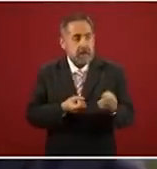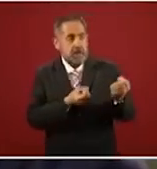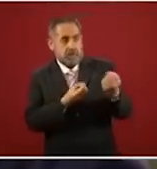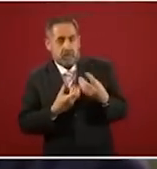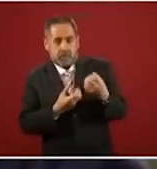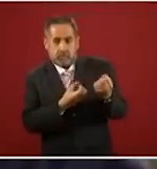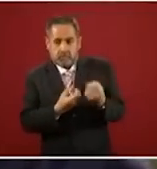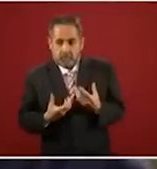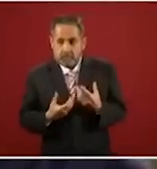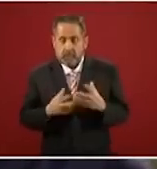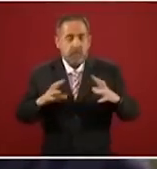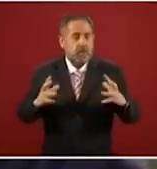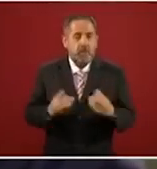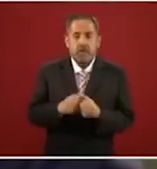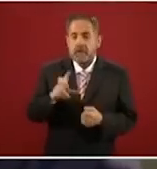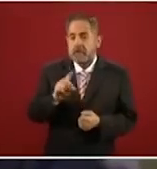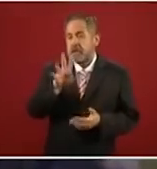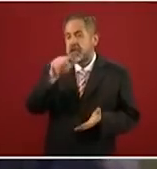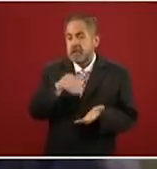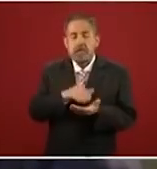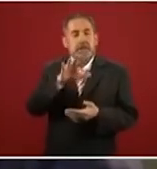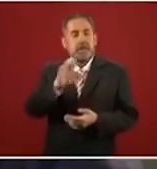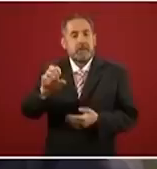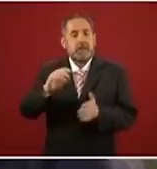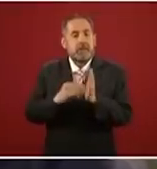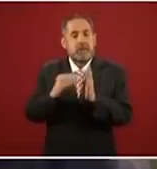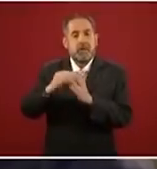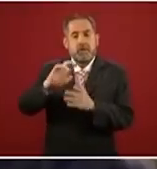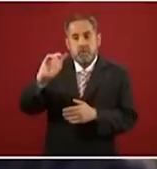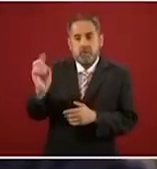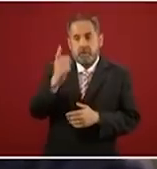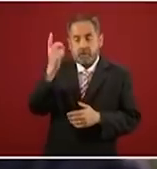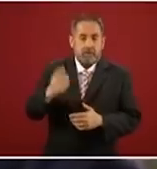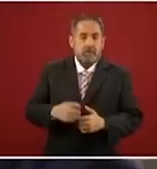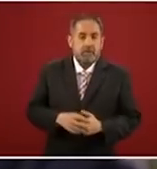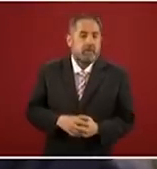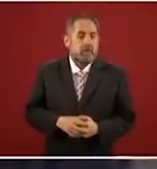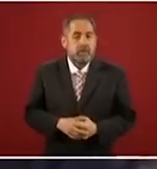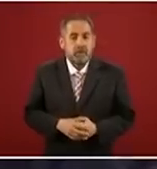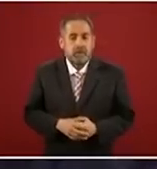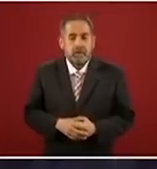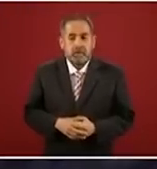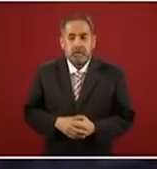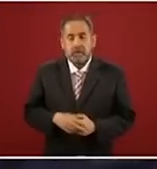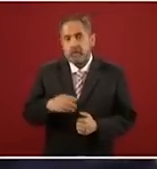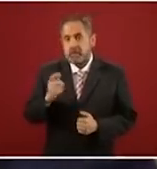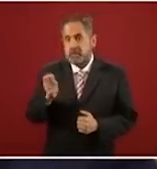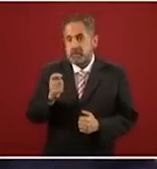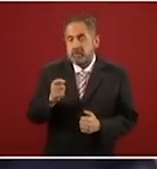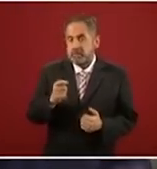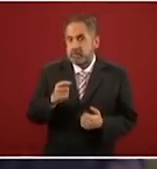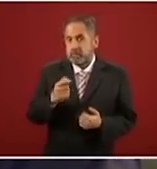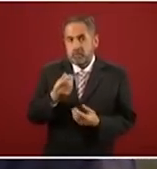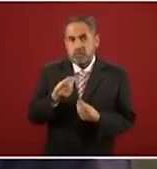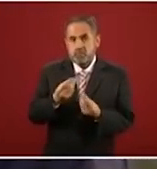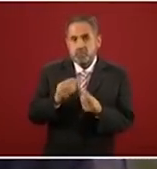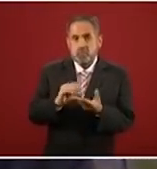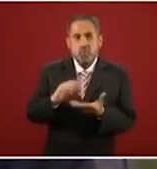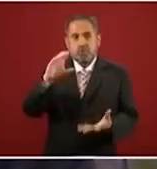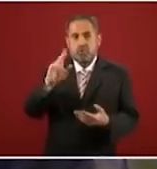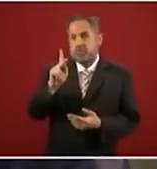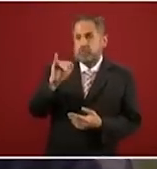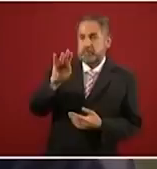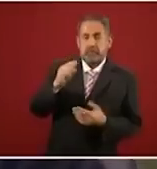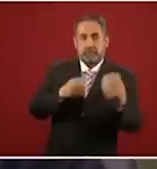pasado 35 mil 500 millones de dólares una parte muy importante del producto